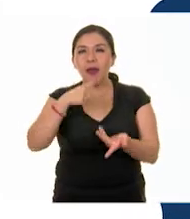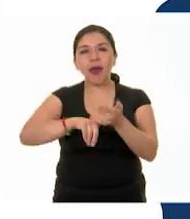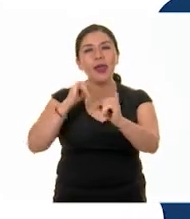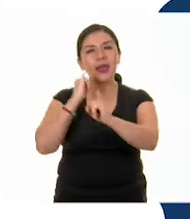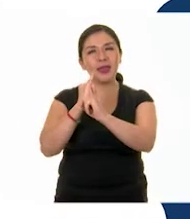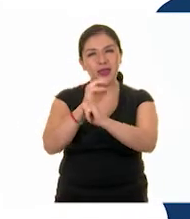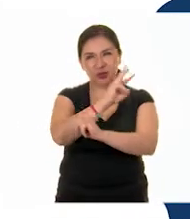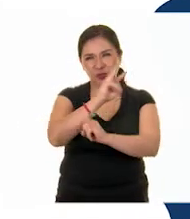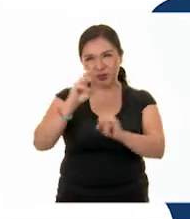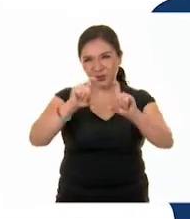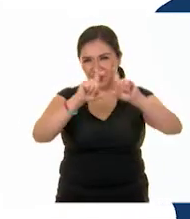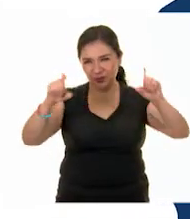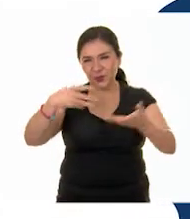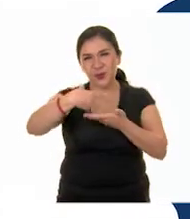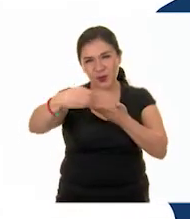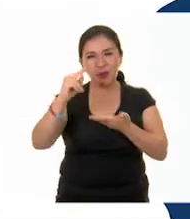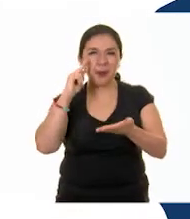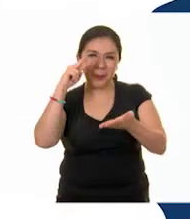página